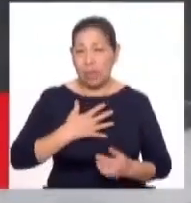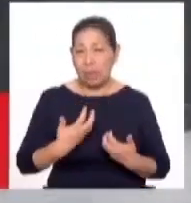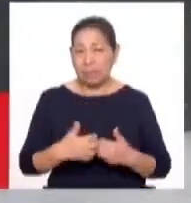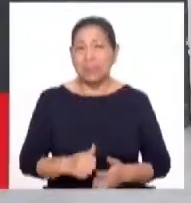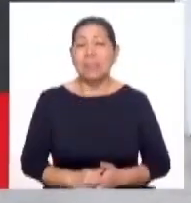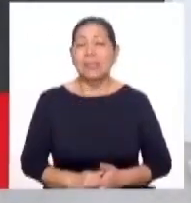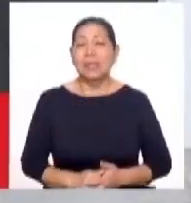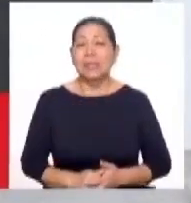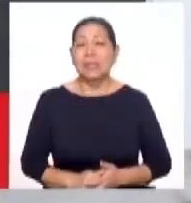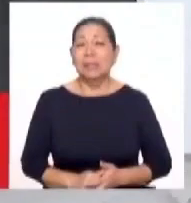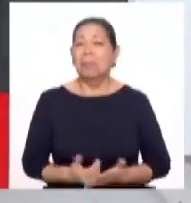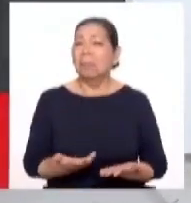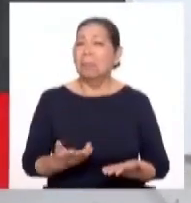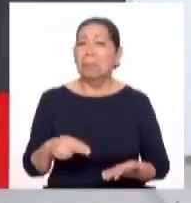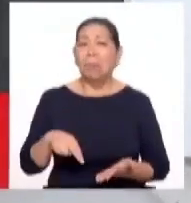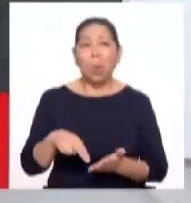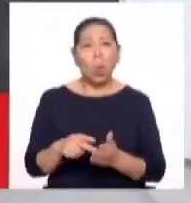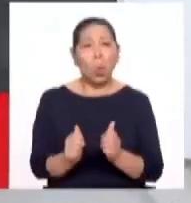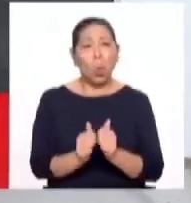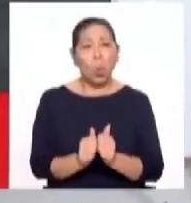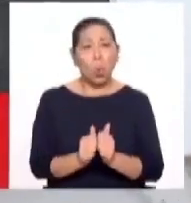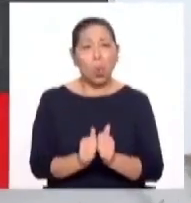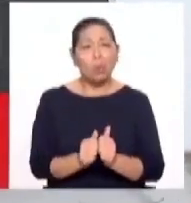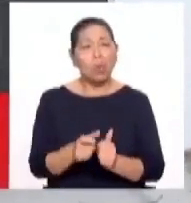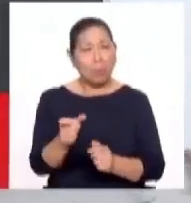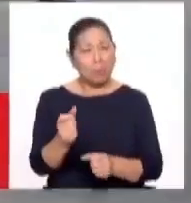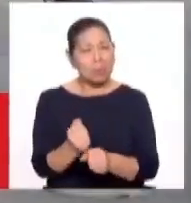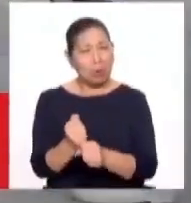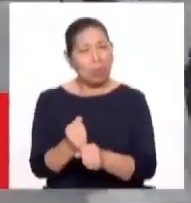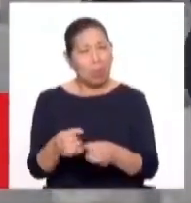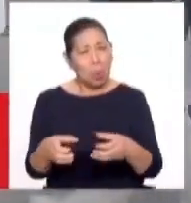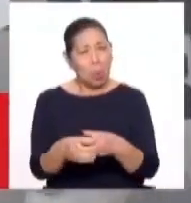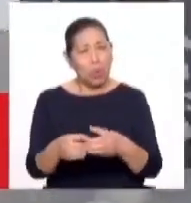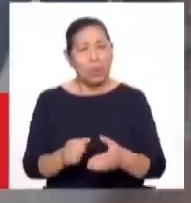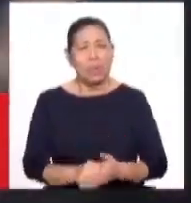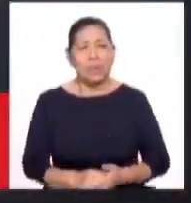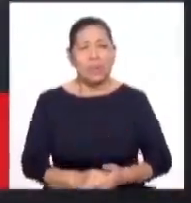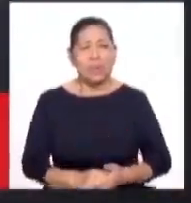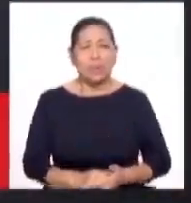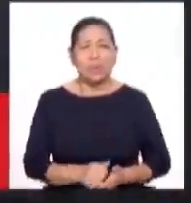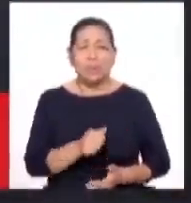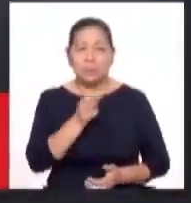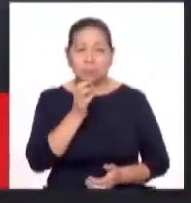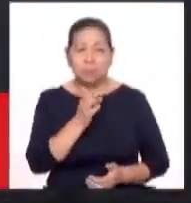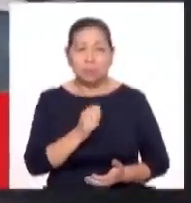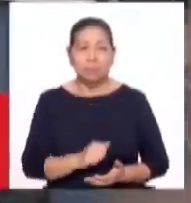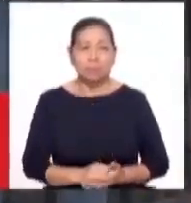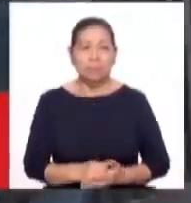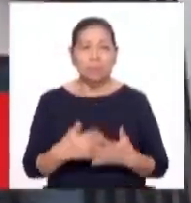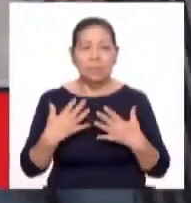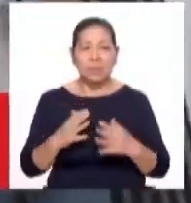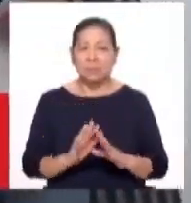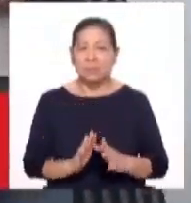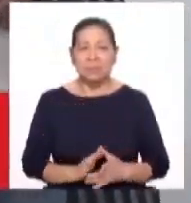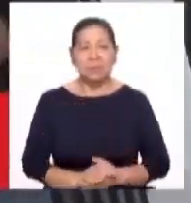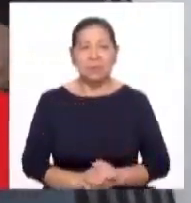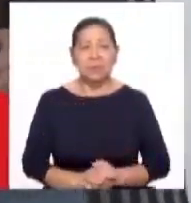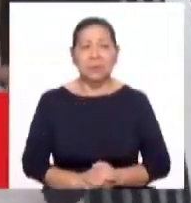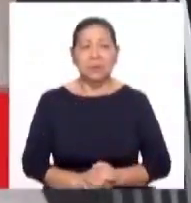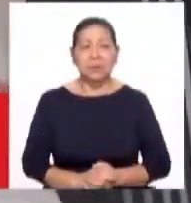testigos fueron en total tres sujetos quienes estaban a bordo del vehículo los cuales bajaron raudamente y se llevaron a la fuerza a